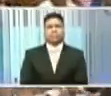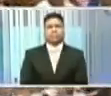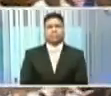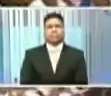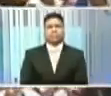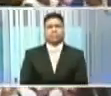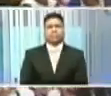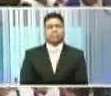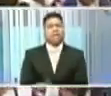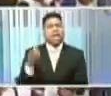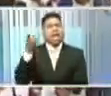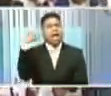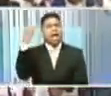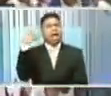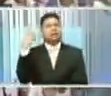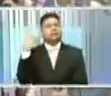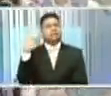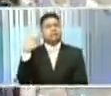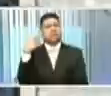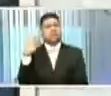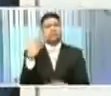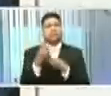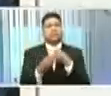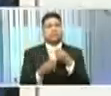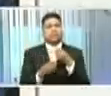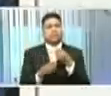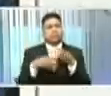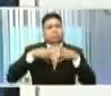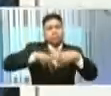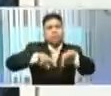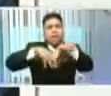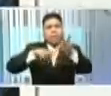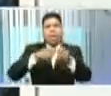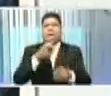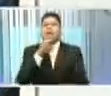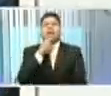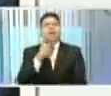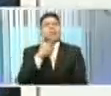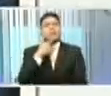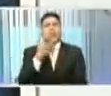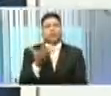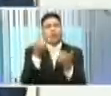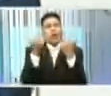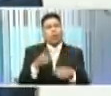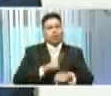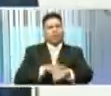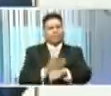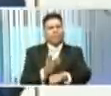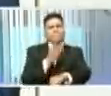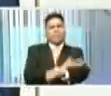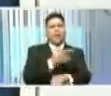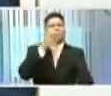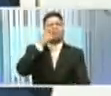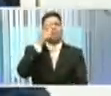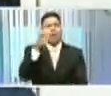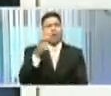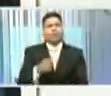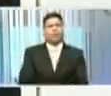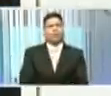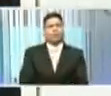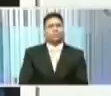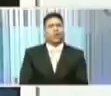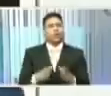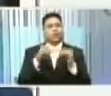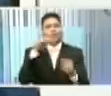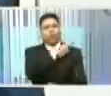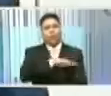Y ayer entonces tuvimos esa jornada hermosa. Y hoy desde temprano el pueblo, los